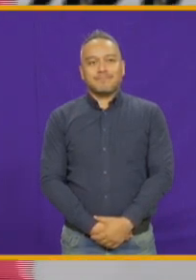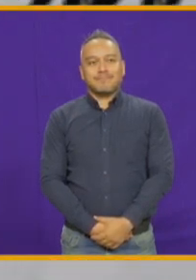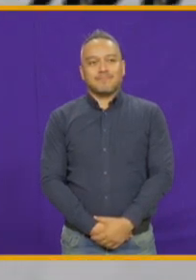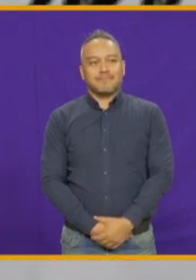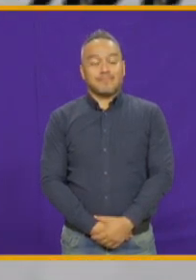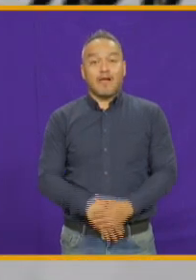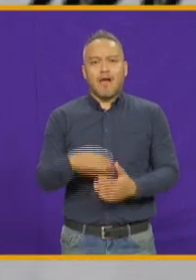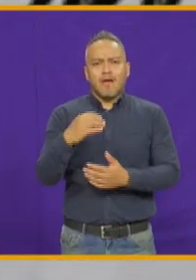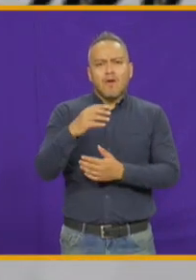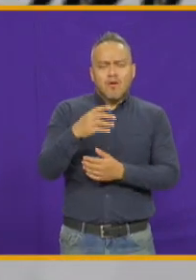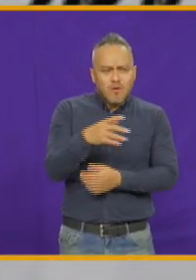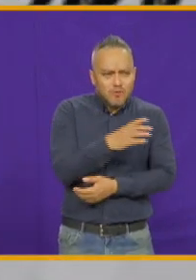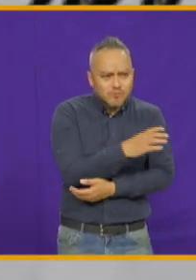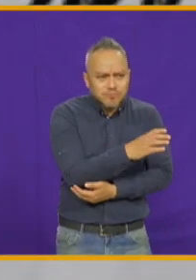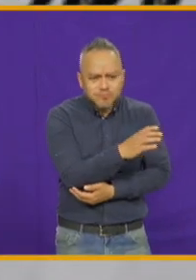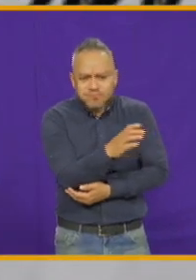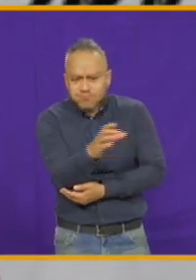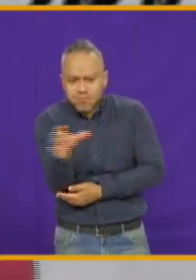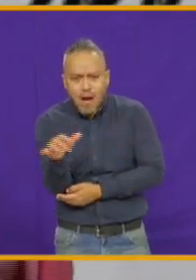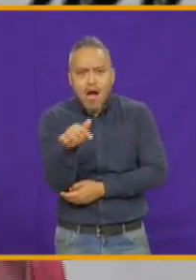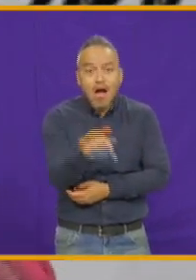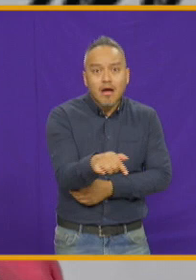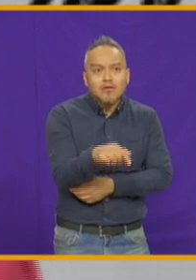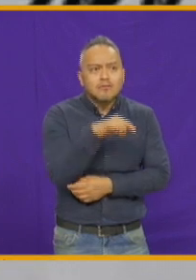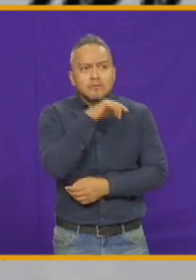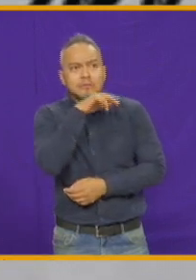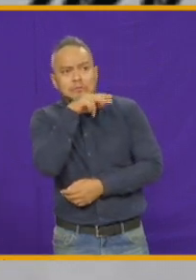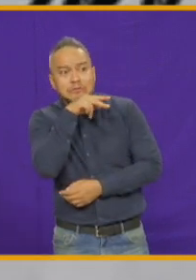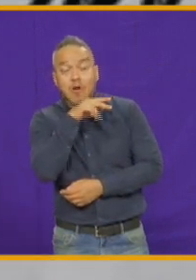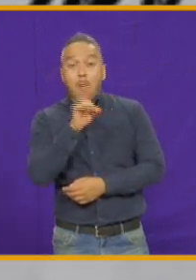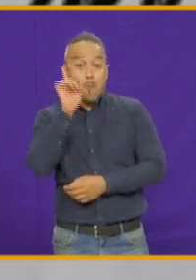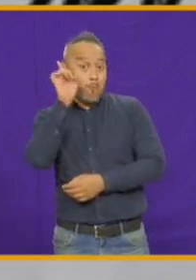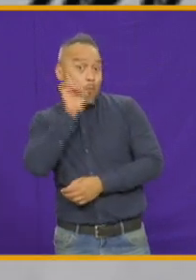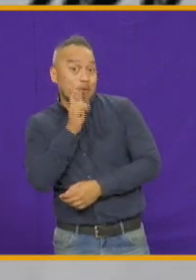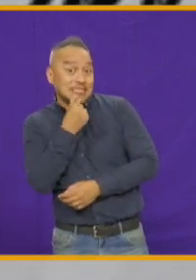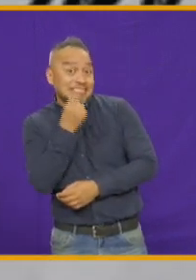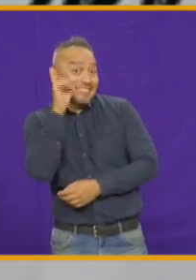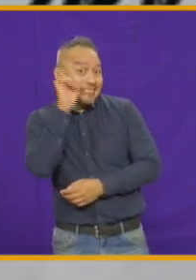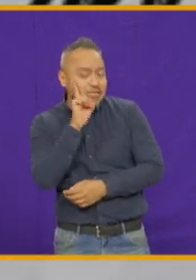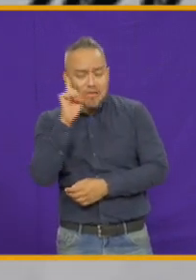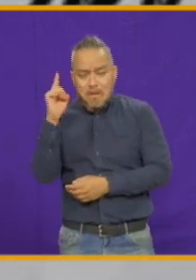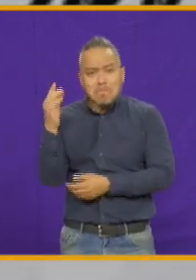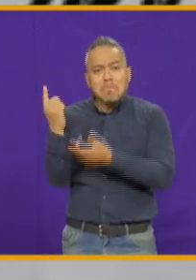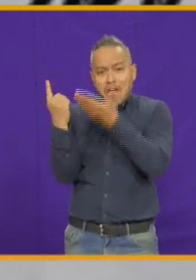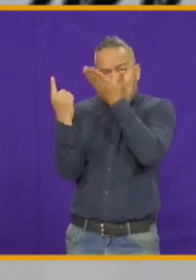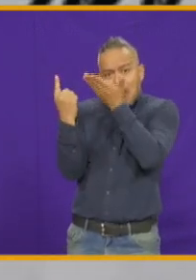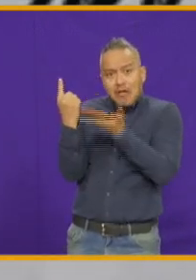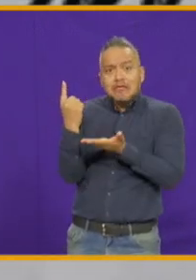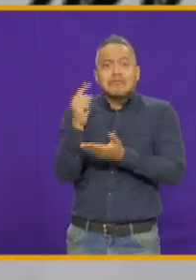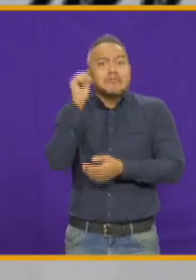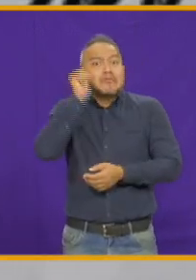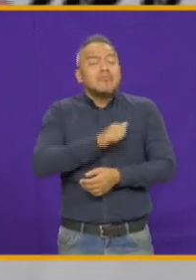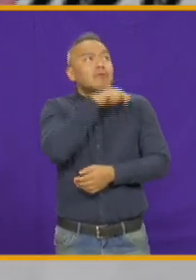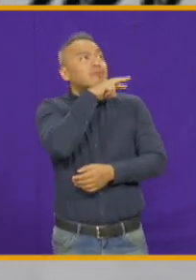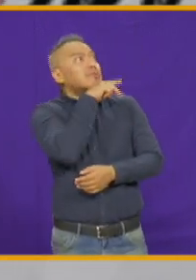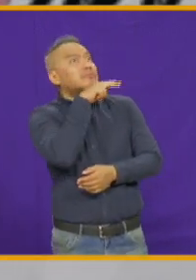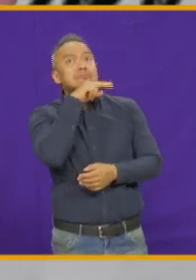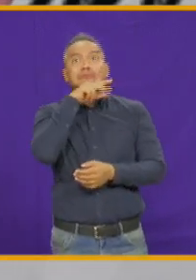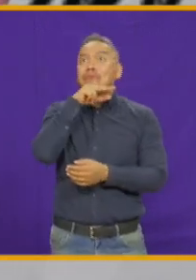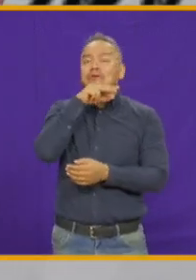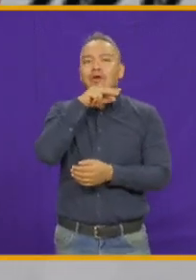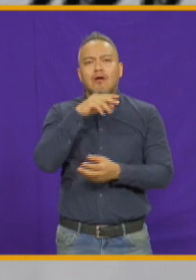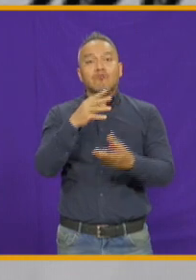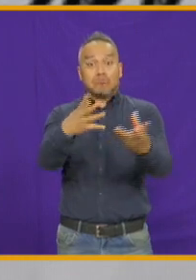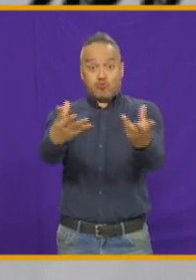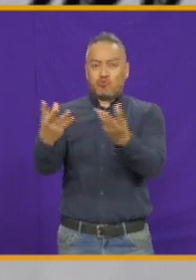el jardín de la preocupación lucrecia es una niña a la que le preocupan todas las cosas o Bueno al menos